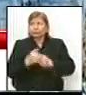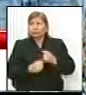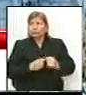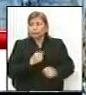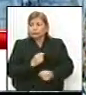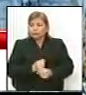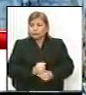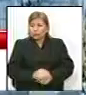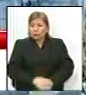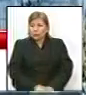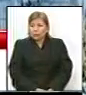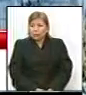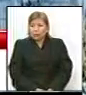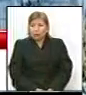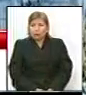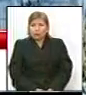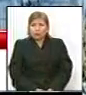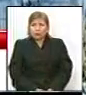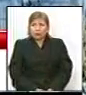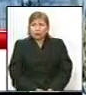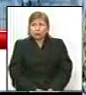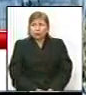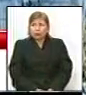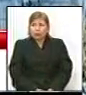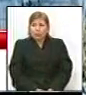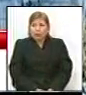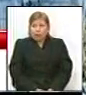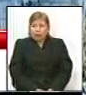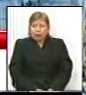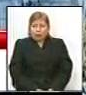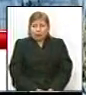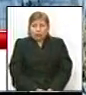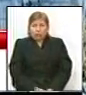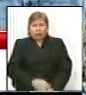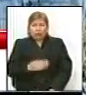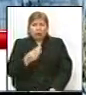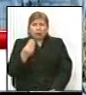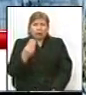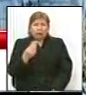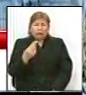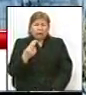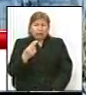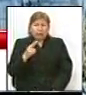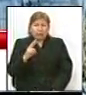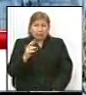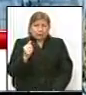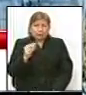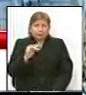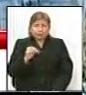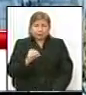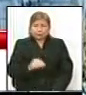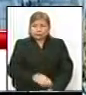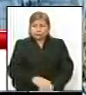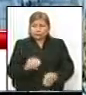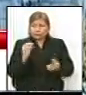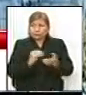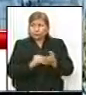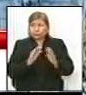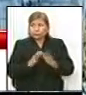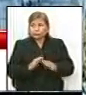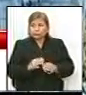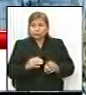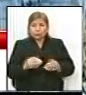hecho la protesta hacia Lima, nosotros del BRAE hemos querido que se instale inmediatamente